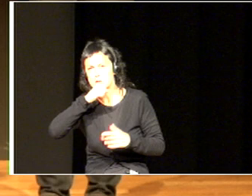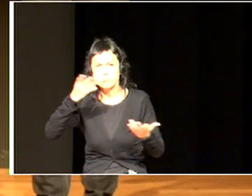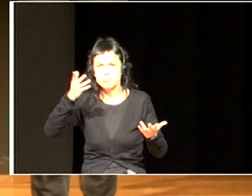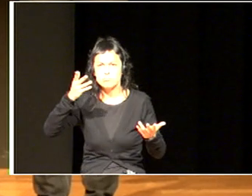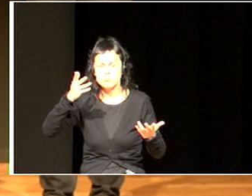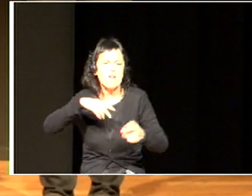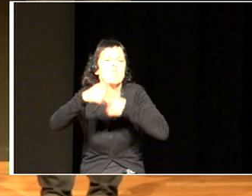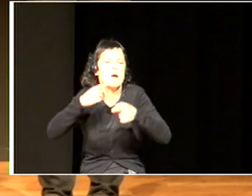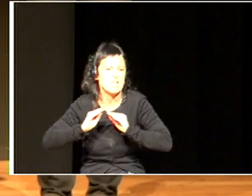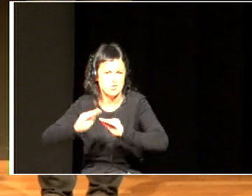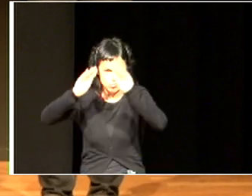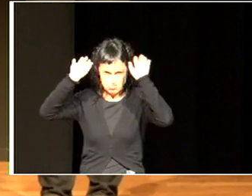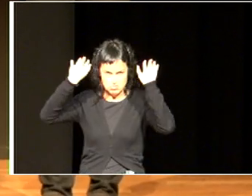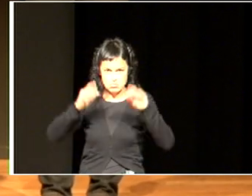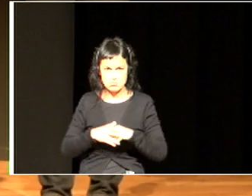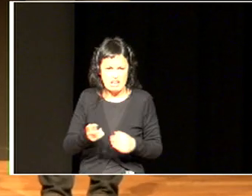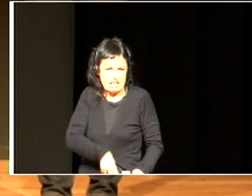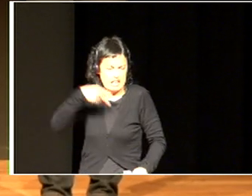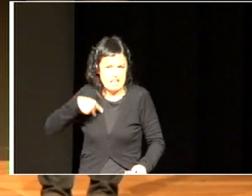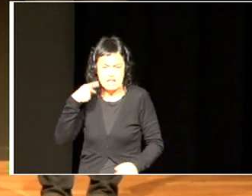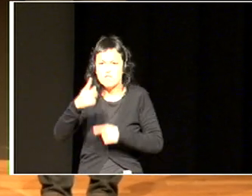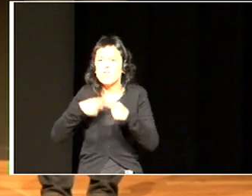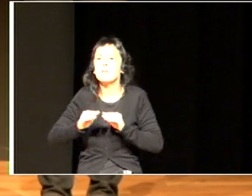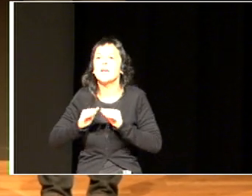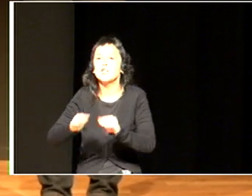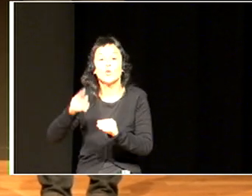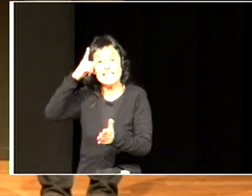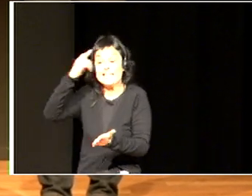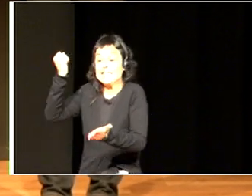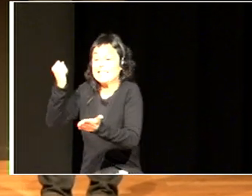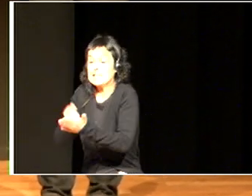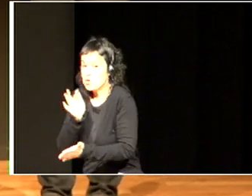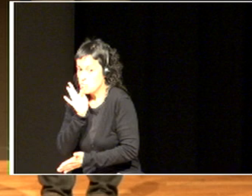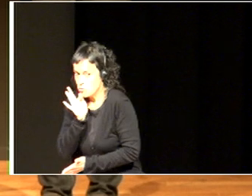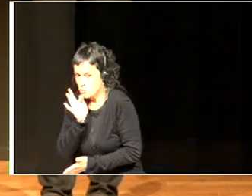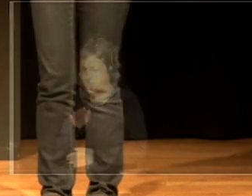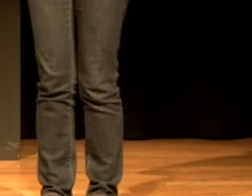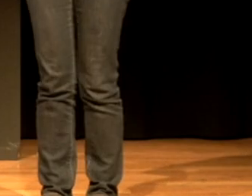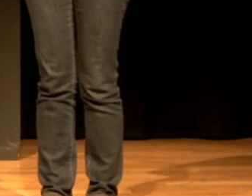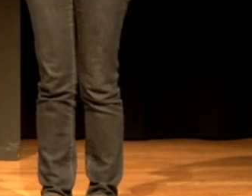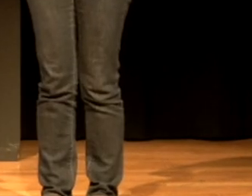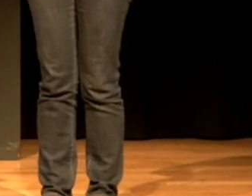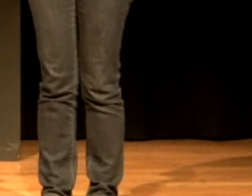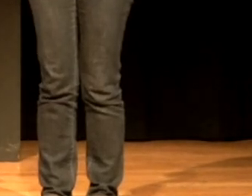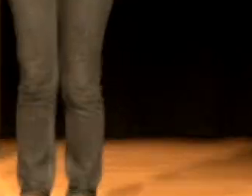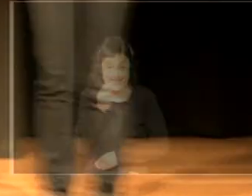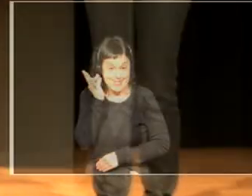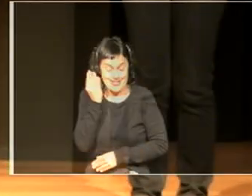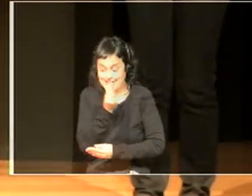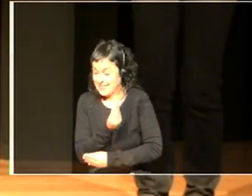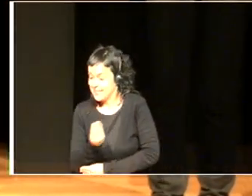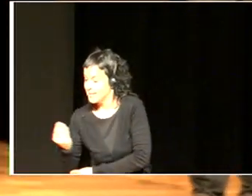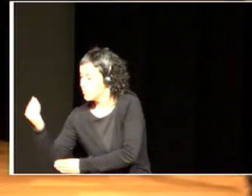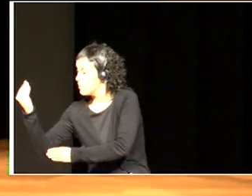familia en general no todavía no la etiquetado vale entra el bebé hembra y se coloca